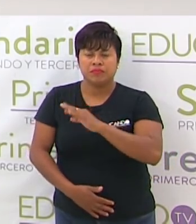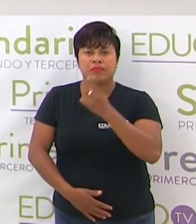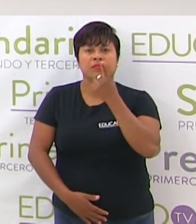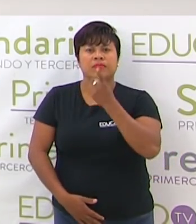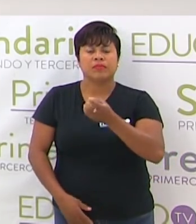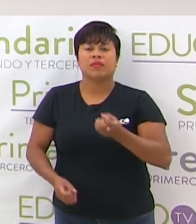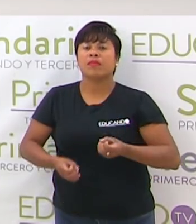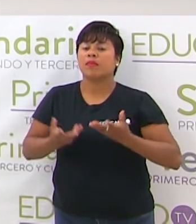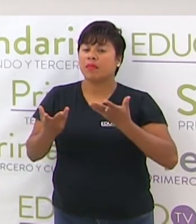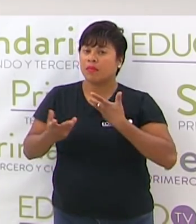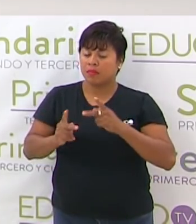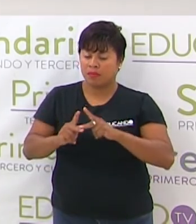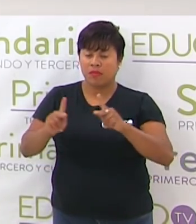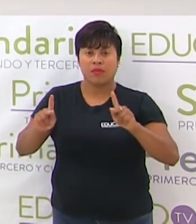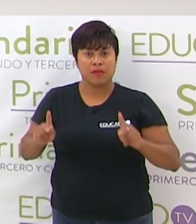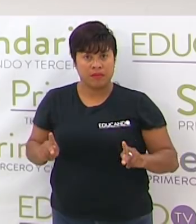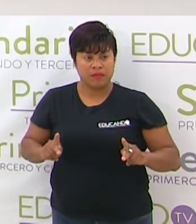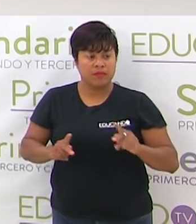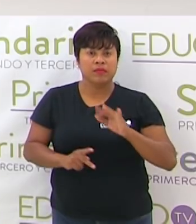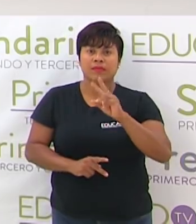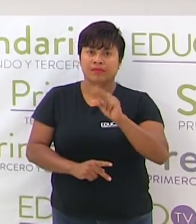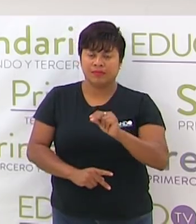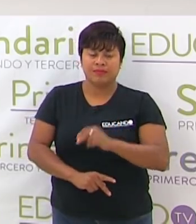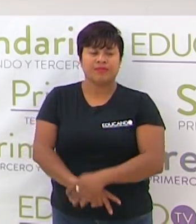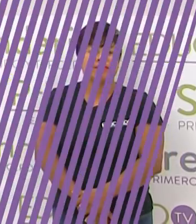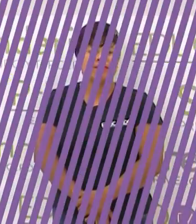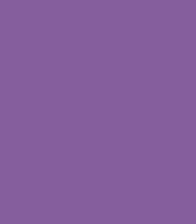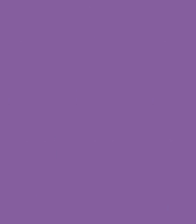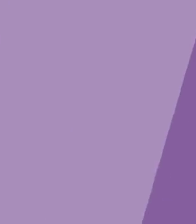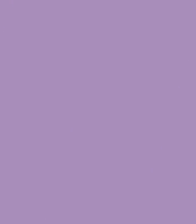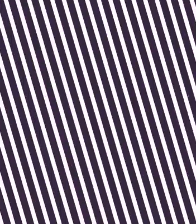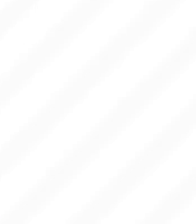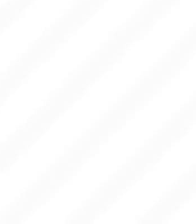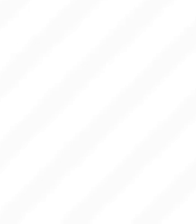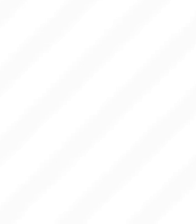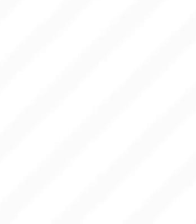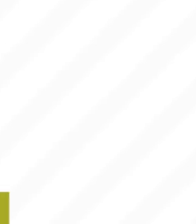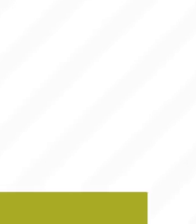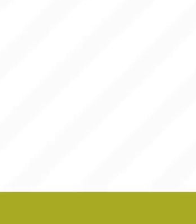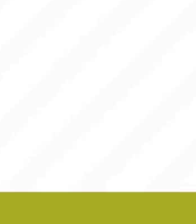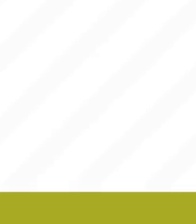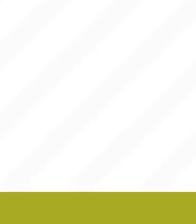yo puedo decir cuánto tiene de perímetro, ¿sí o no?